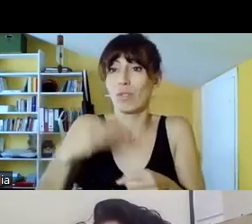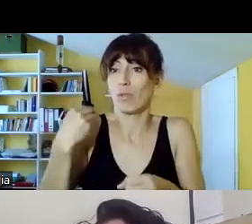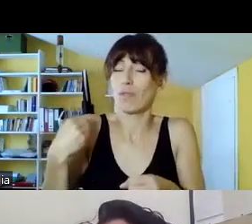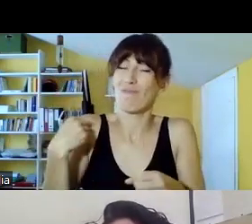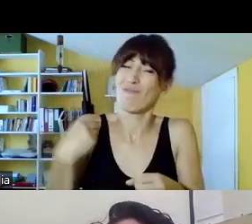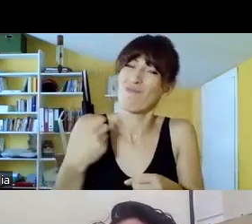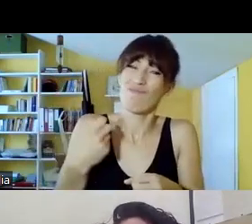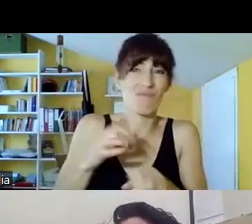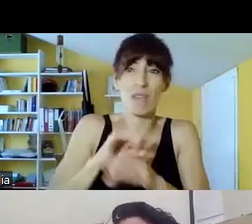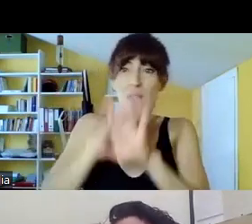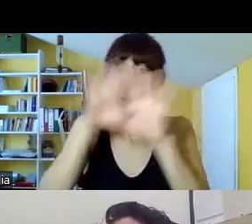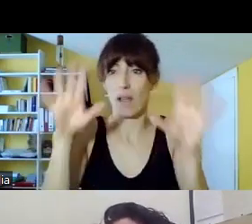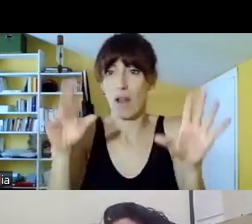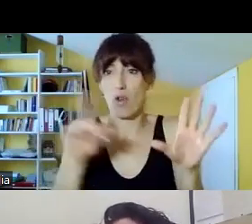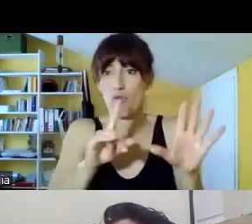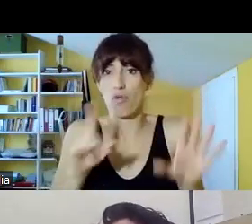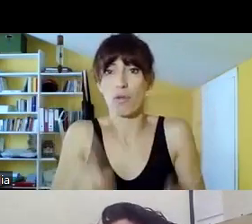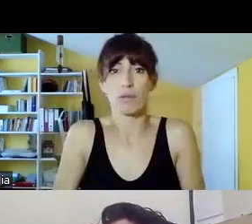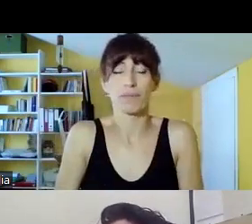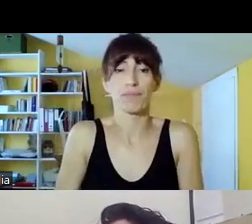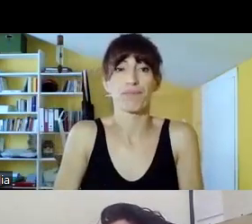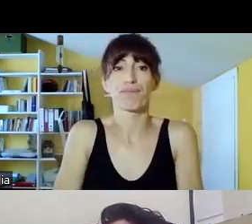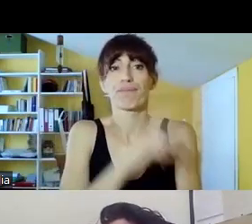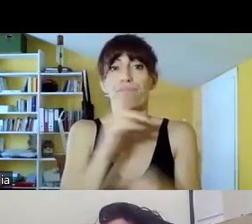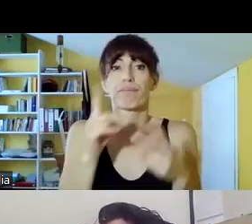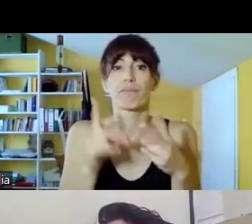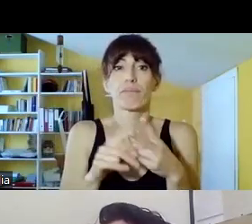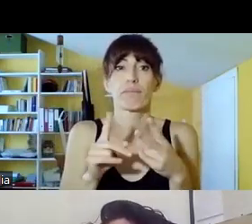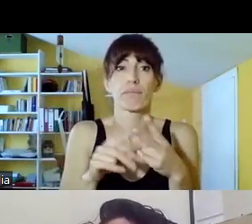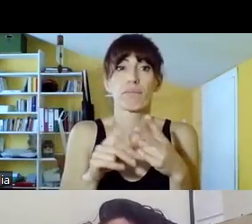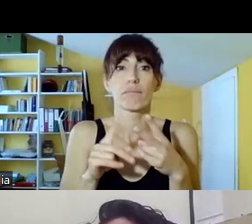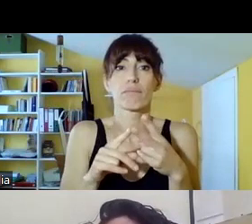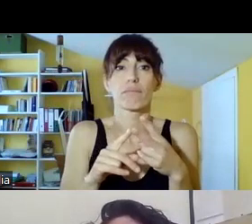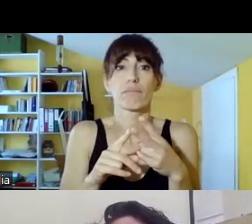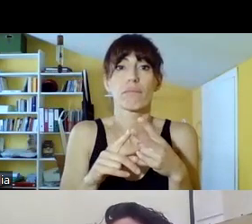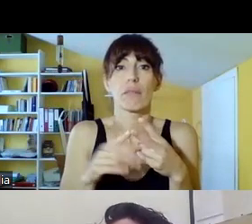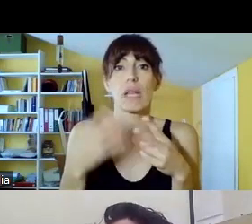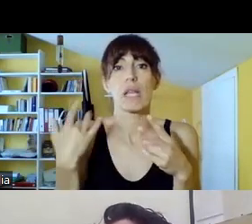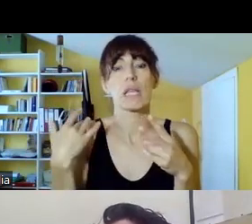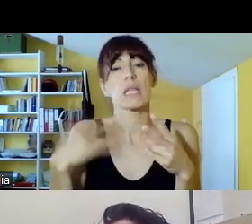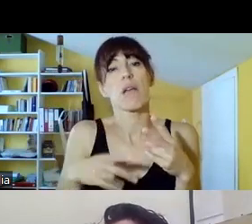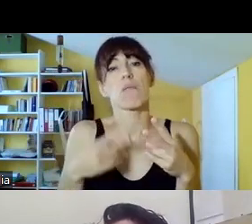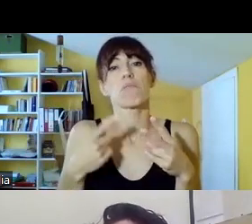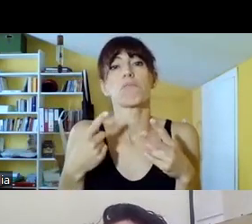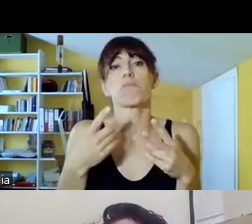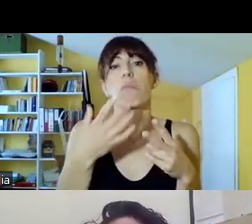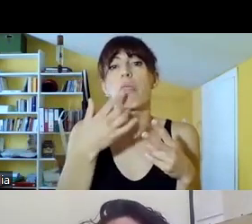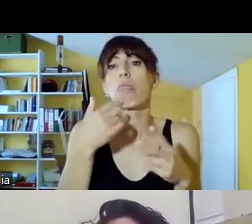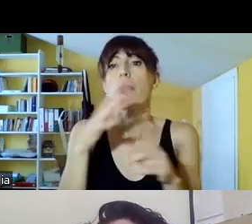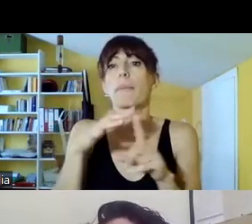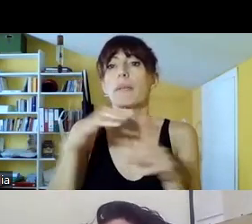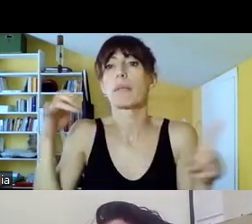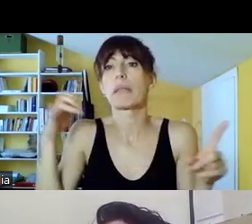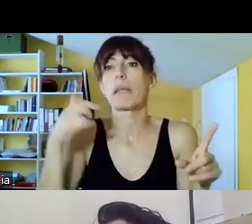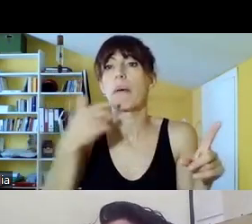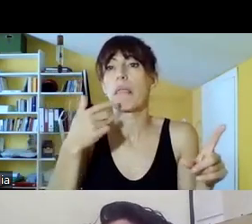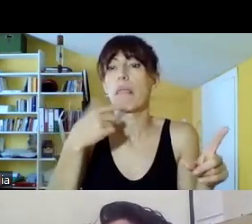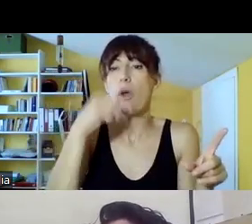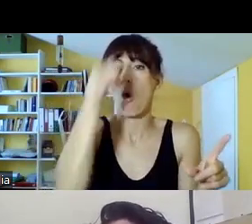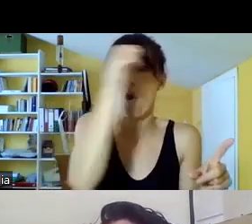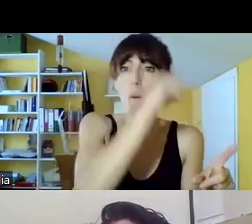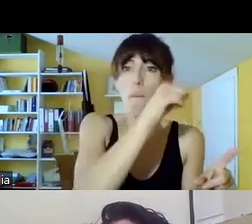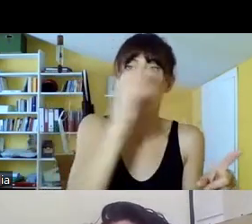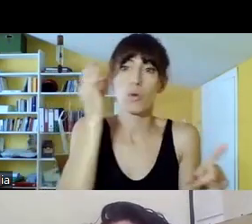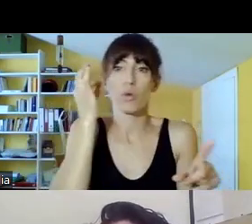concluyente. Por otro lado, hay una perspectiva más estructural que apunta a que las mujeres y los hombres